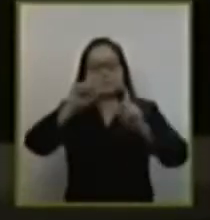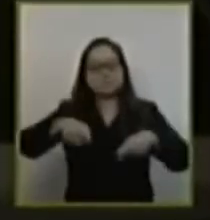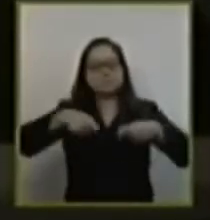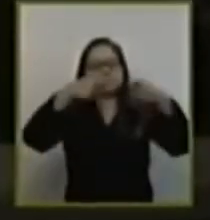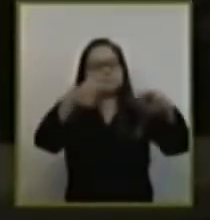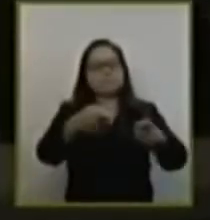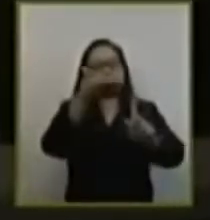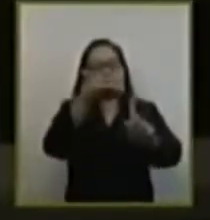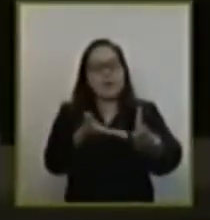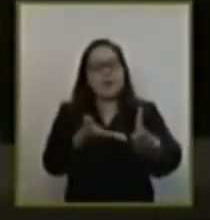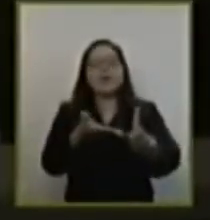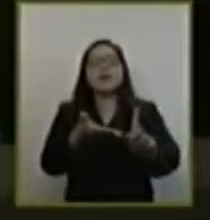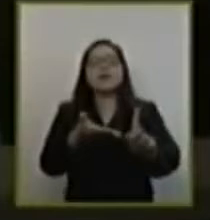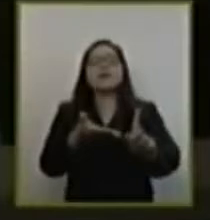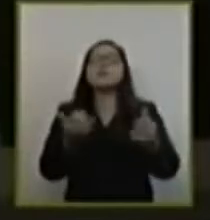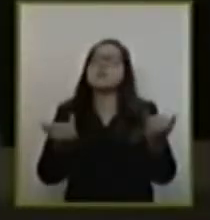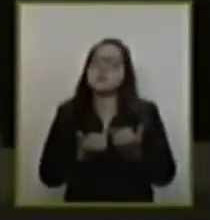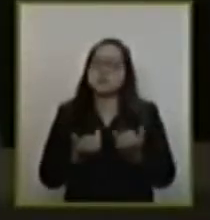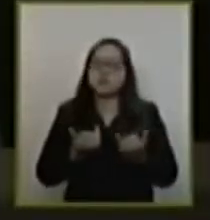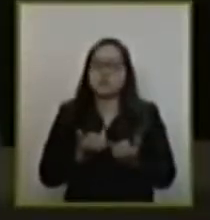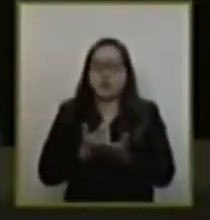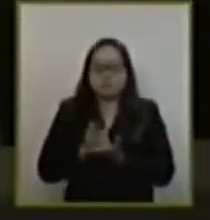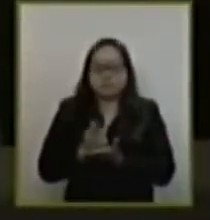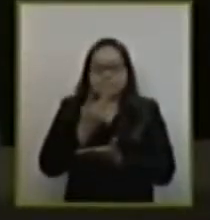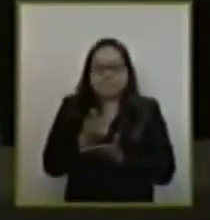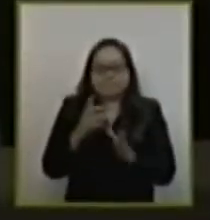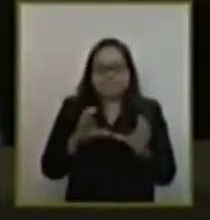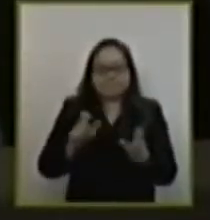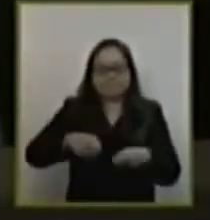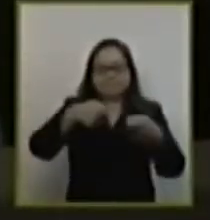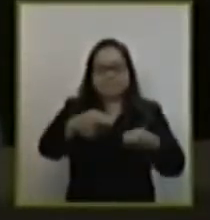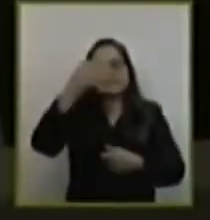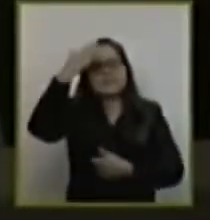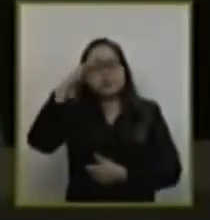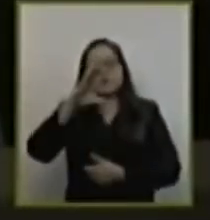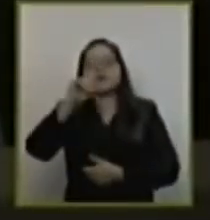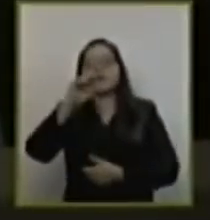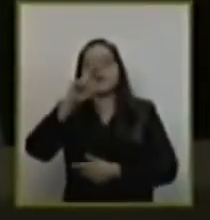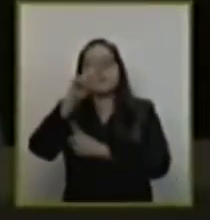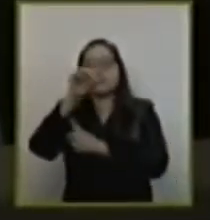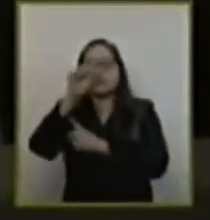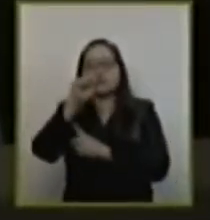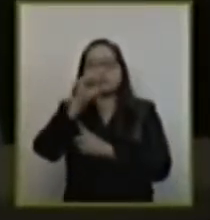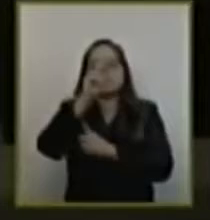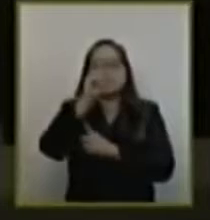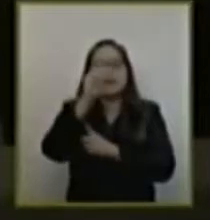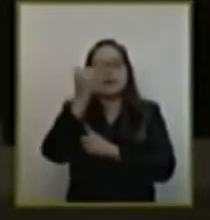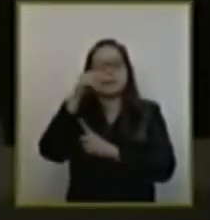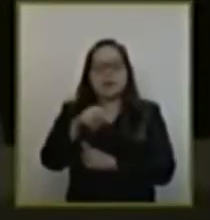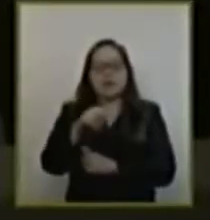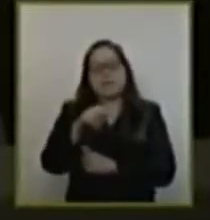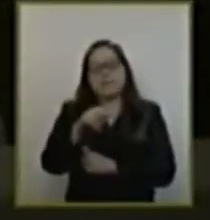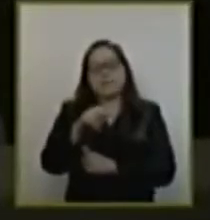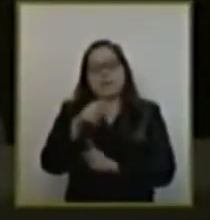Belisario Domínguez y de entrega del diploma correspondiente al señor Carlos Payán Belver, que lo acredita